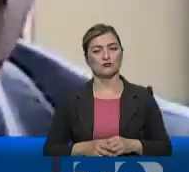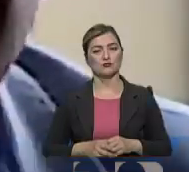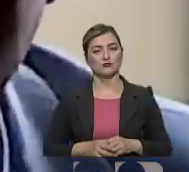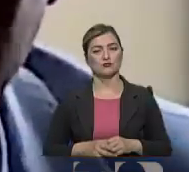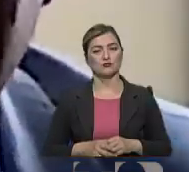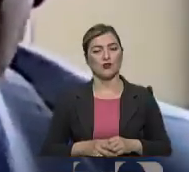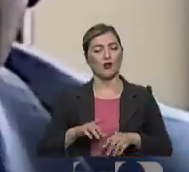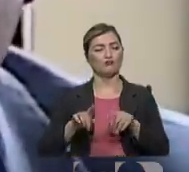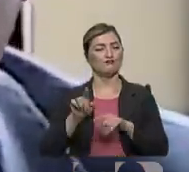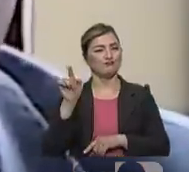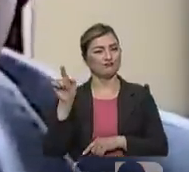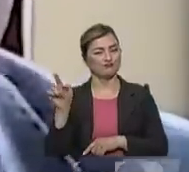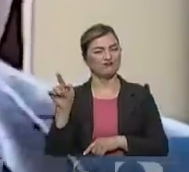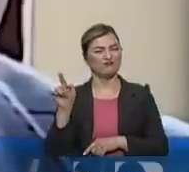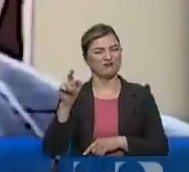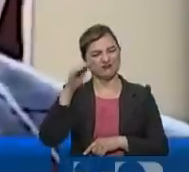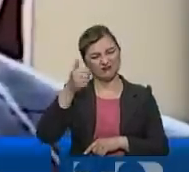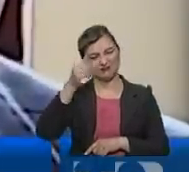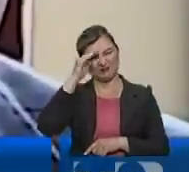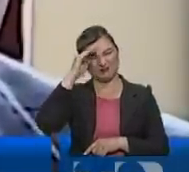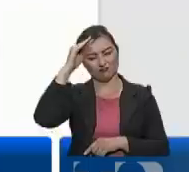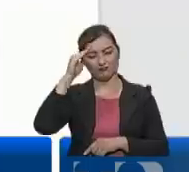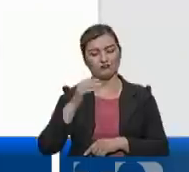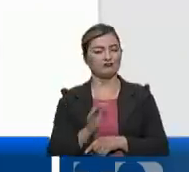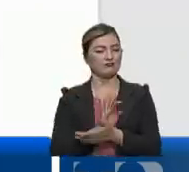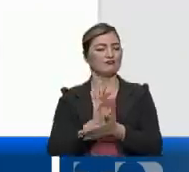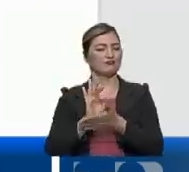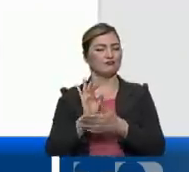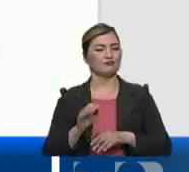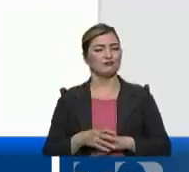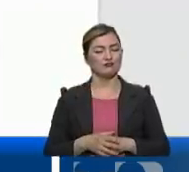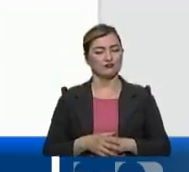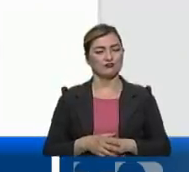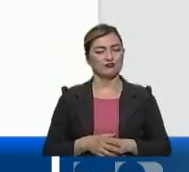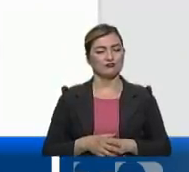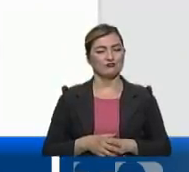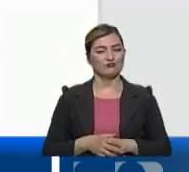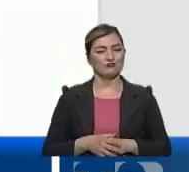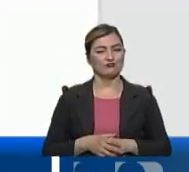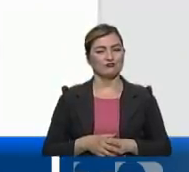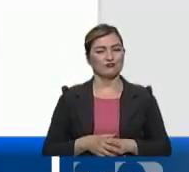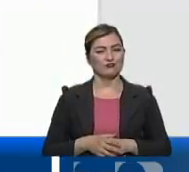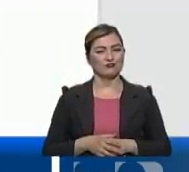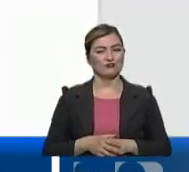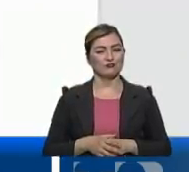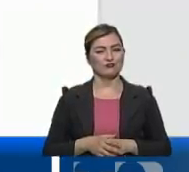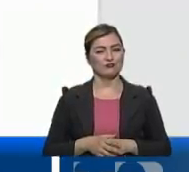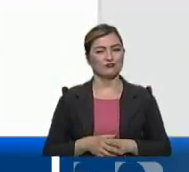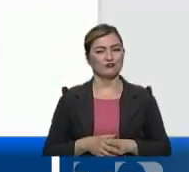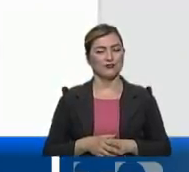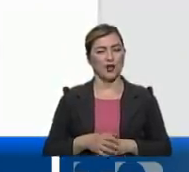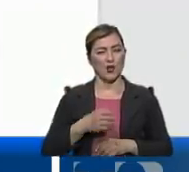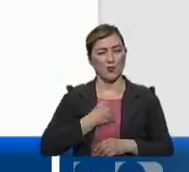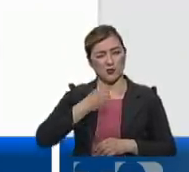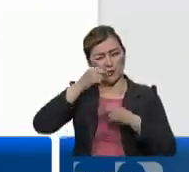A uno de los generales que se les retiró la visa también compareció. No es justo, no es justo que dañen el honor de una